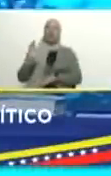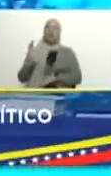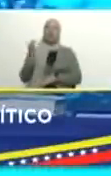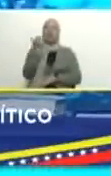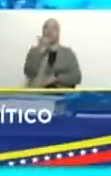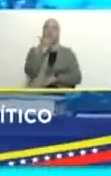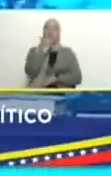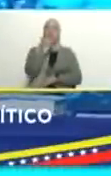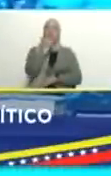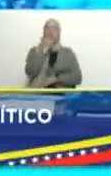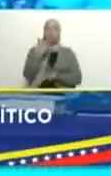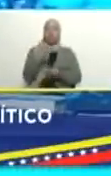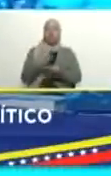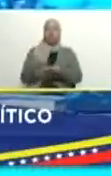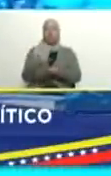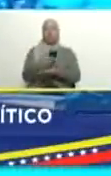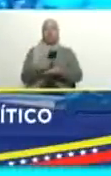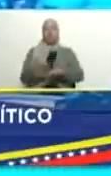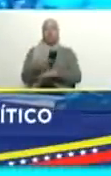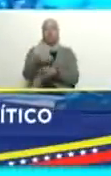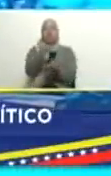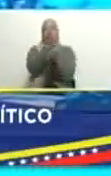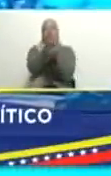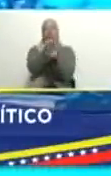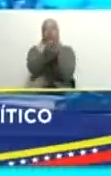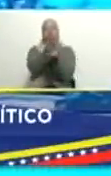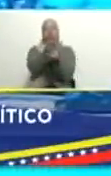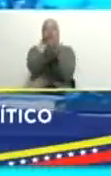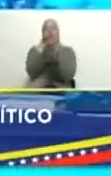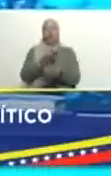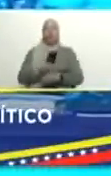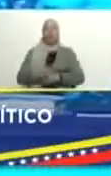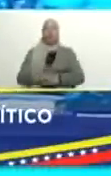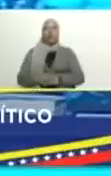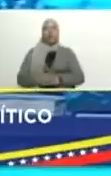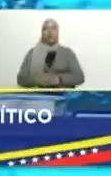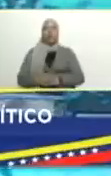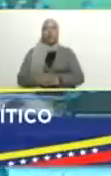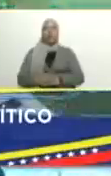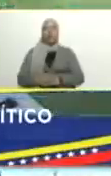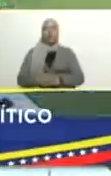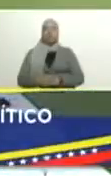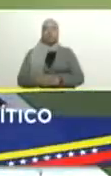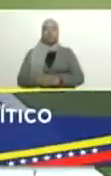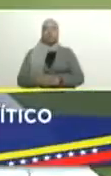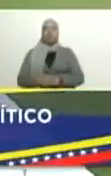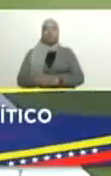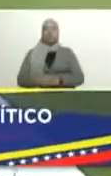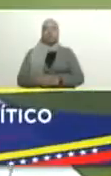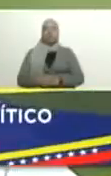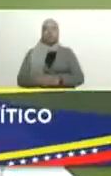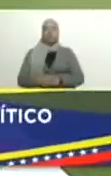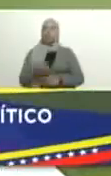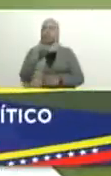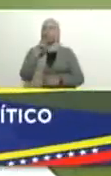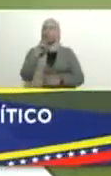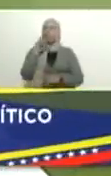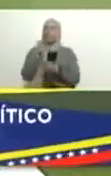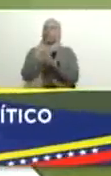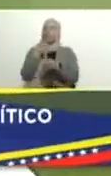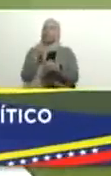El jefe de gobierno del territorio insular, Francisco de Miranda, que acaba de llegar de Los Roques, del sacrificio que hace